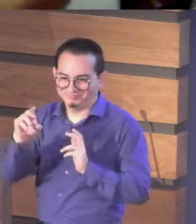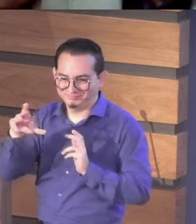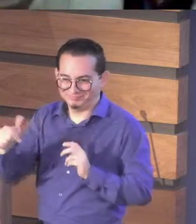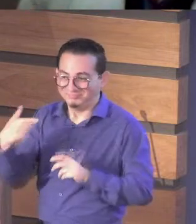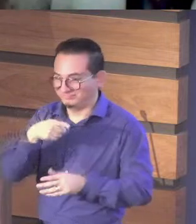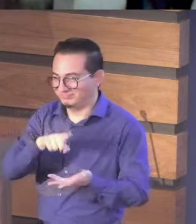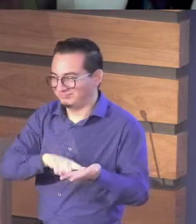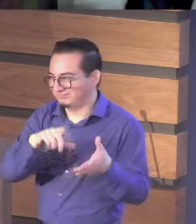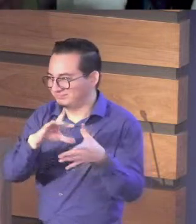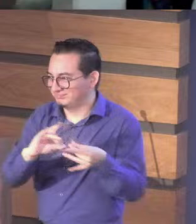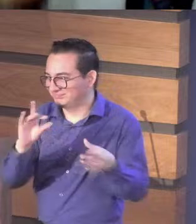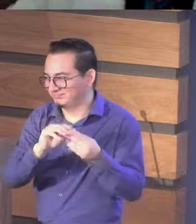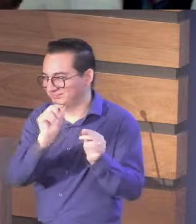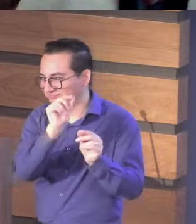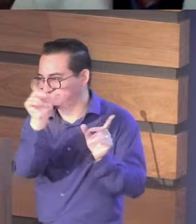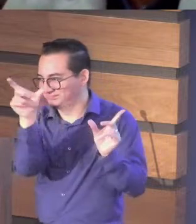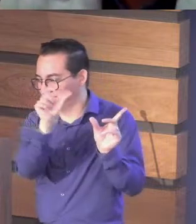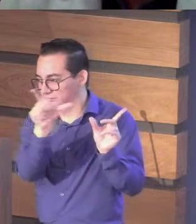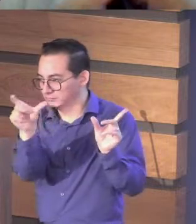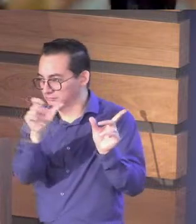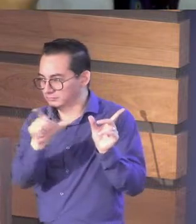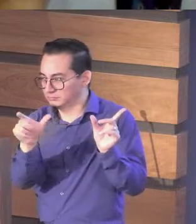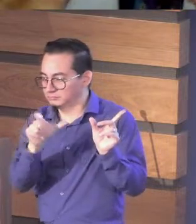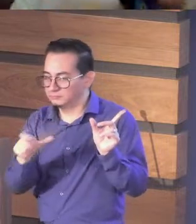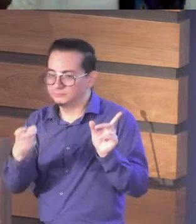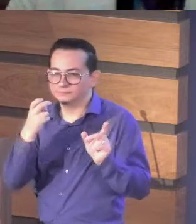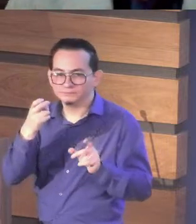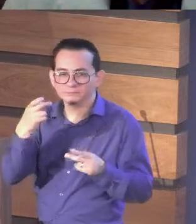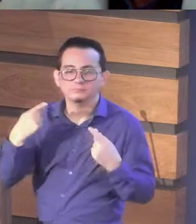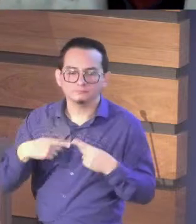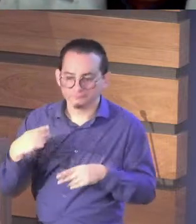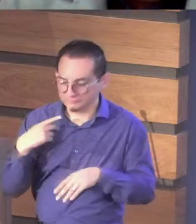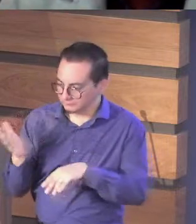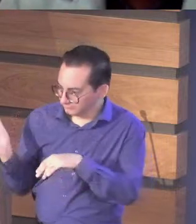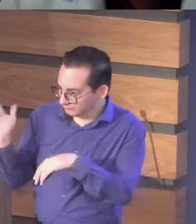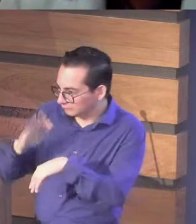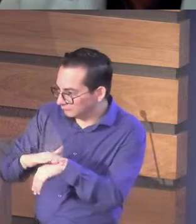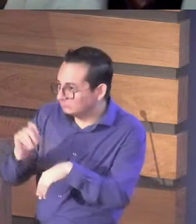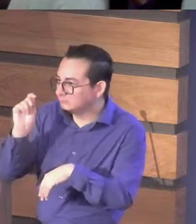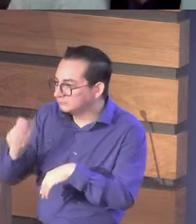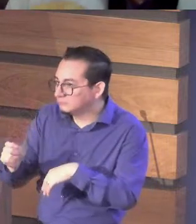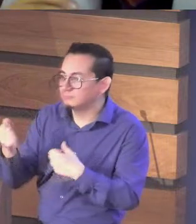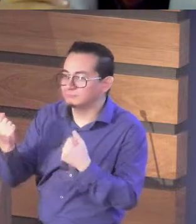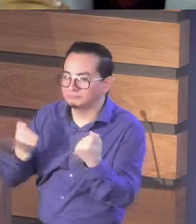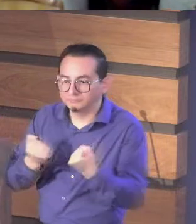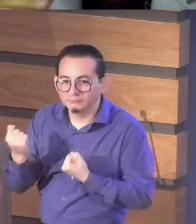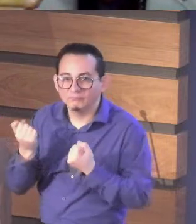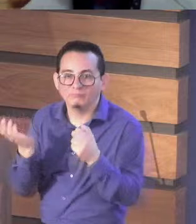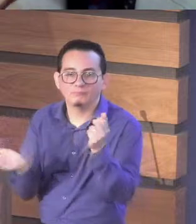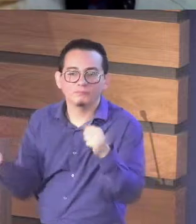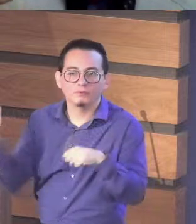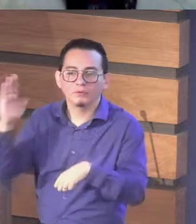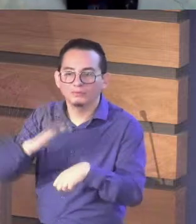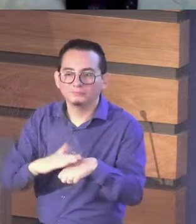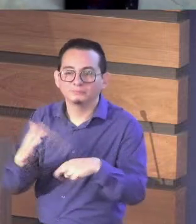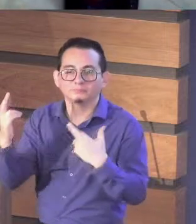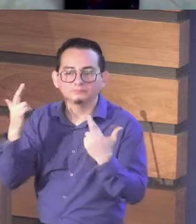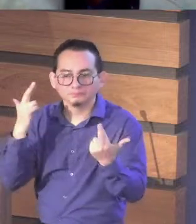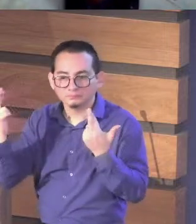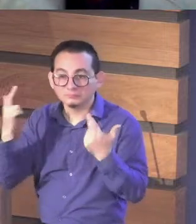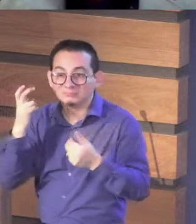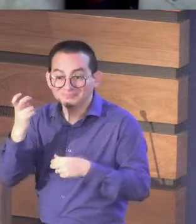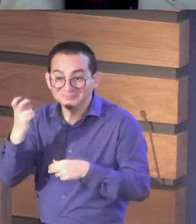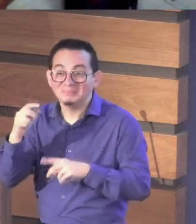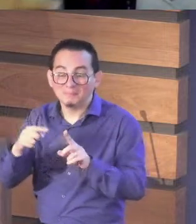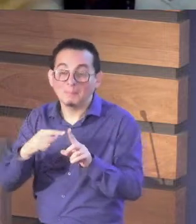niveles de exposición ambiental al ruido. Por ejemplo, los 100